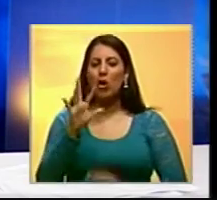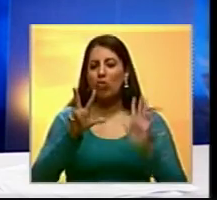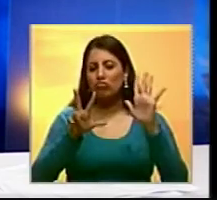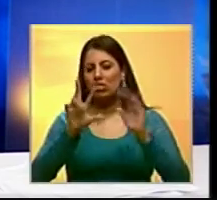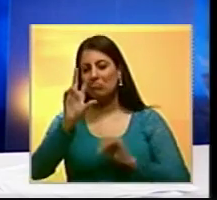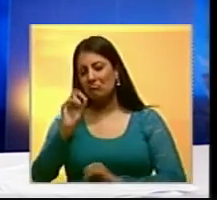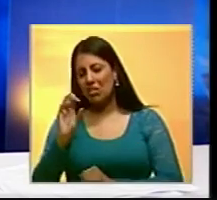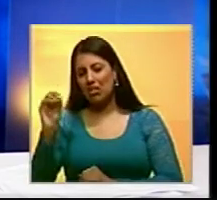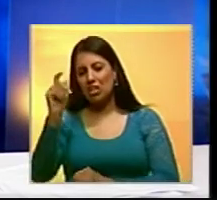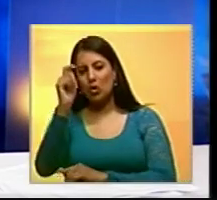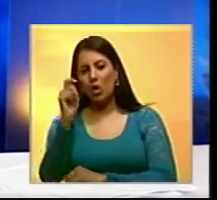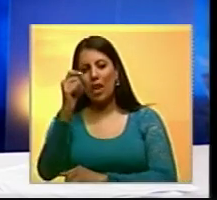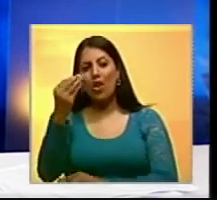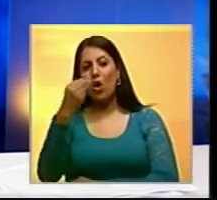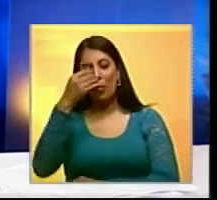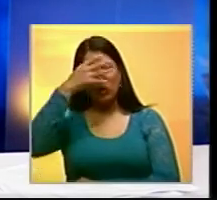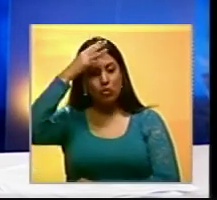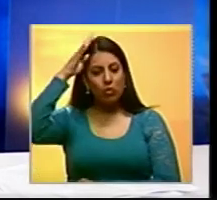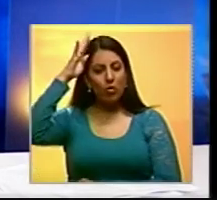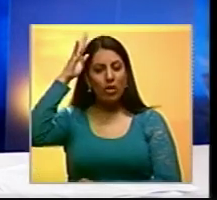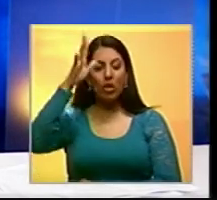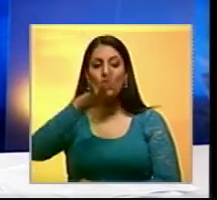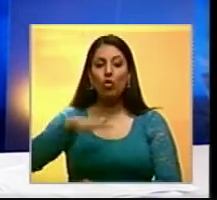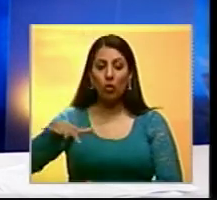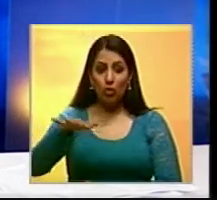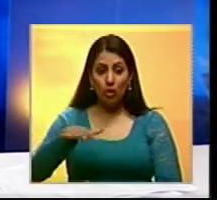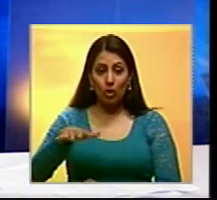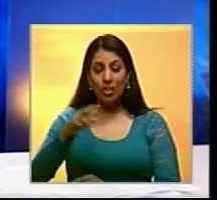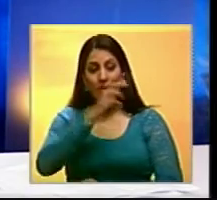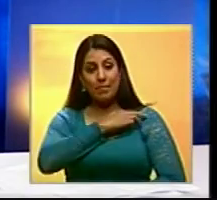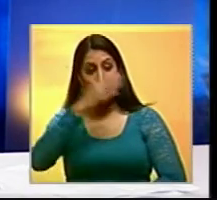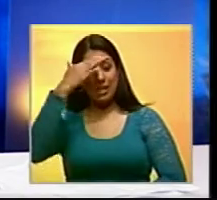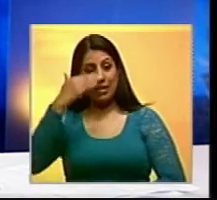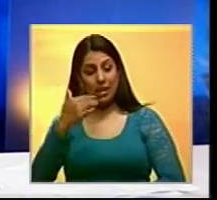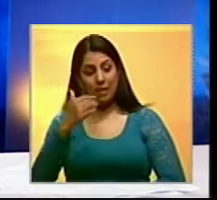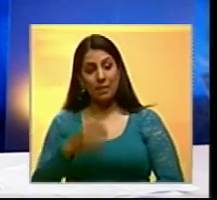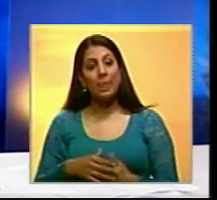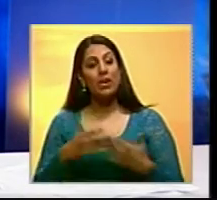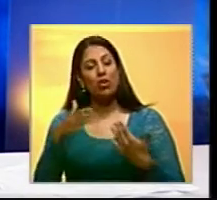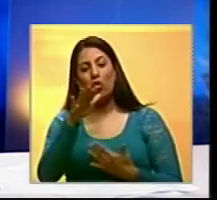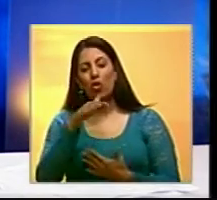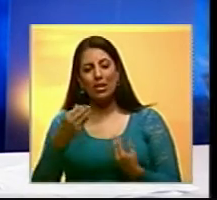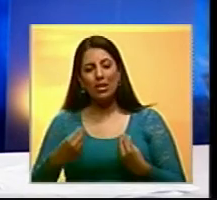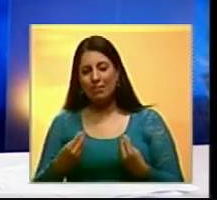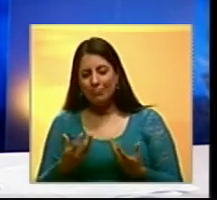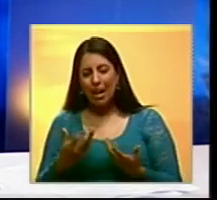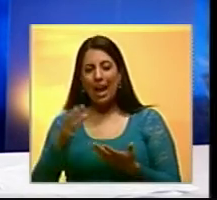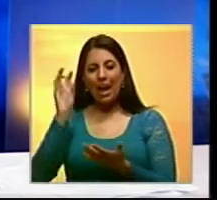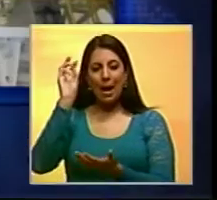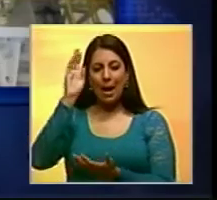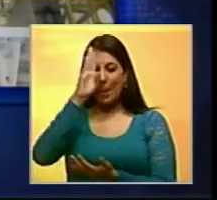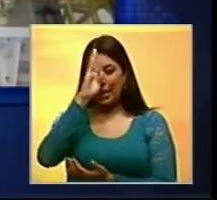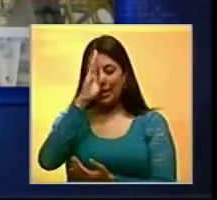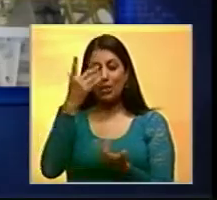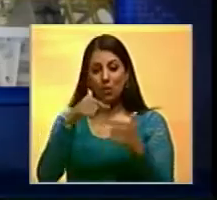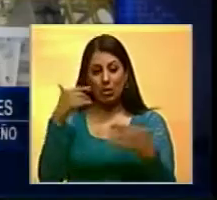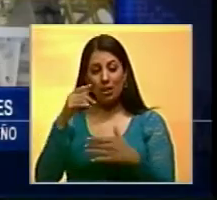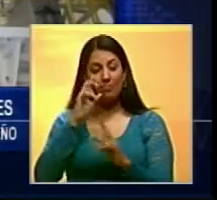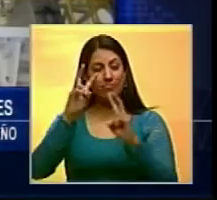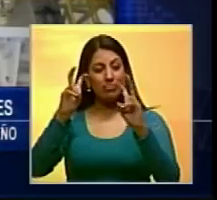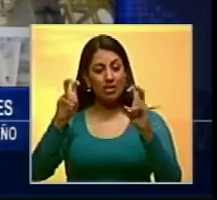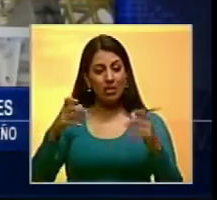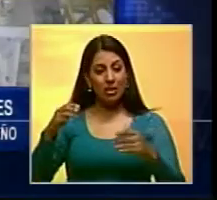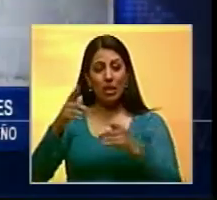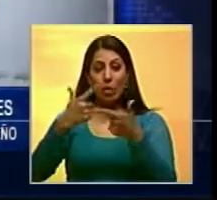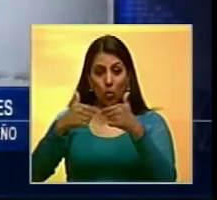800 toneladas de cereales en el complejo agroindustrial Coronel Antonio Nicolás Briceño, ubicado en el estado Barinas. Durante una inspección